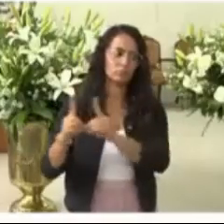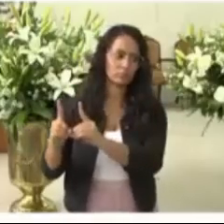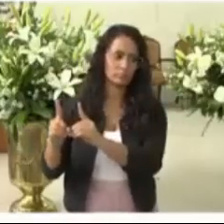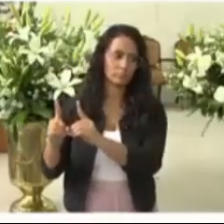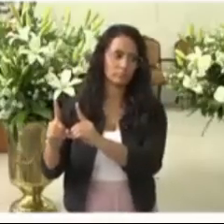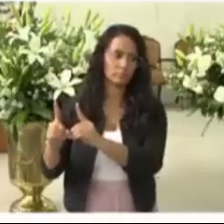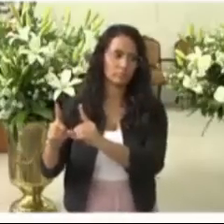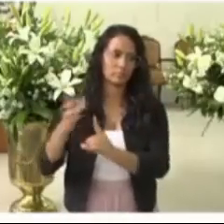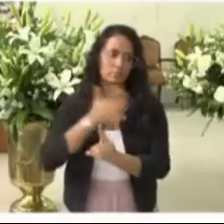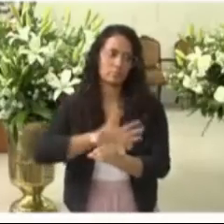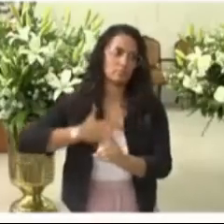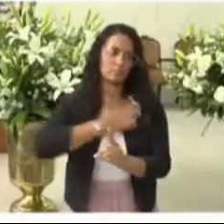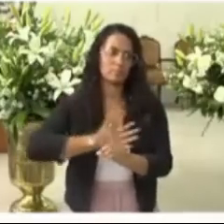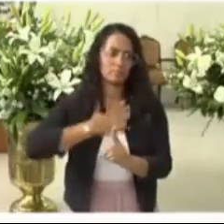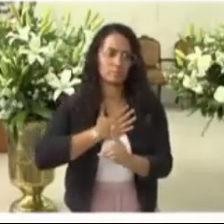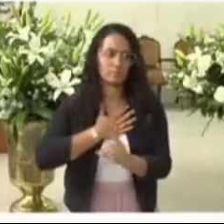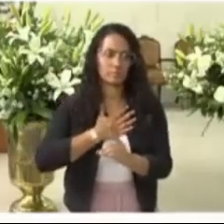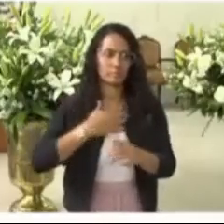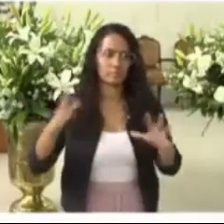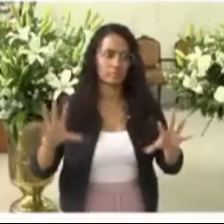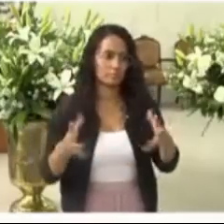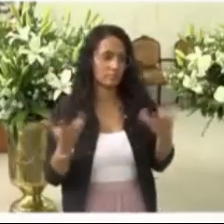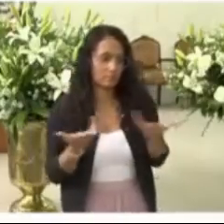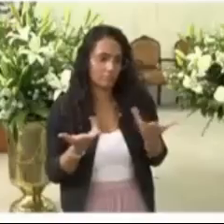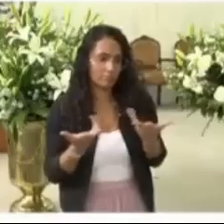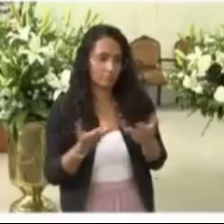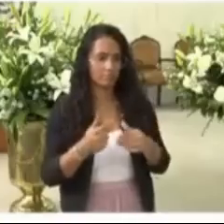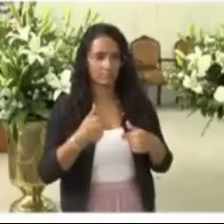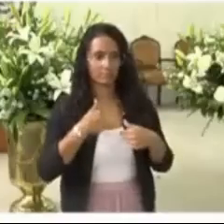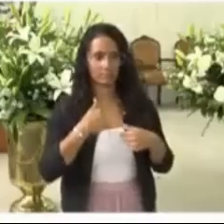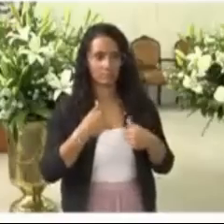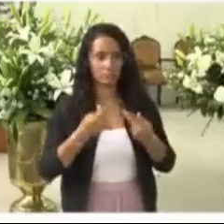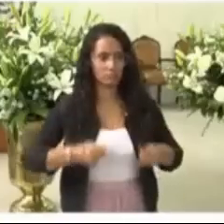y madre. Ya no tengo fuerzas.